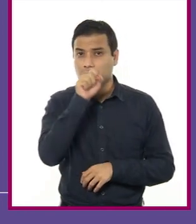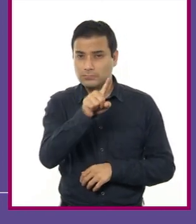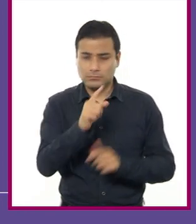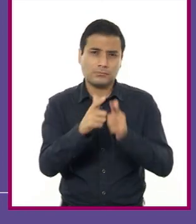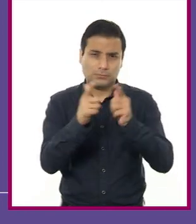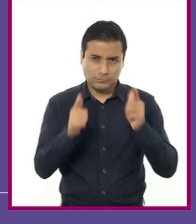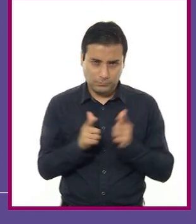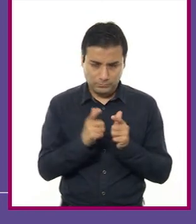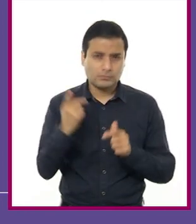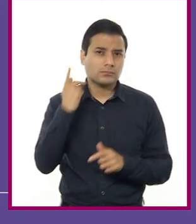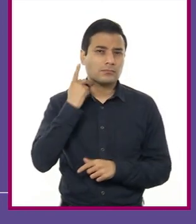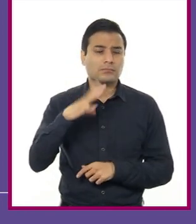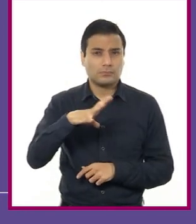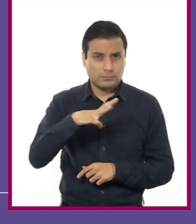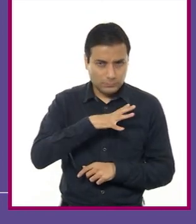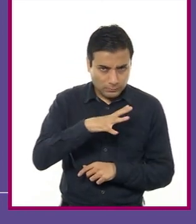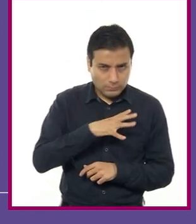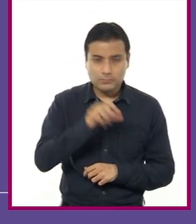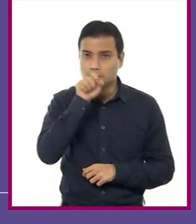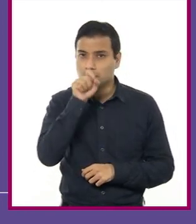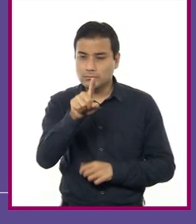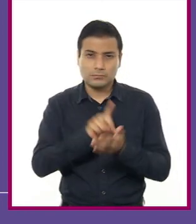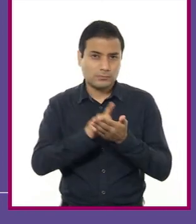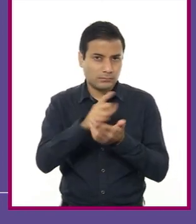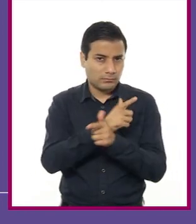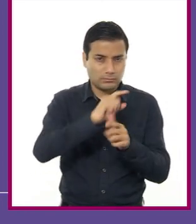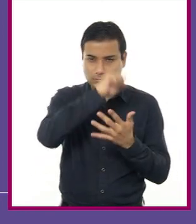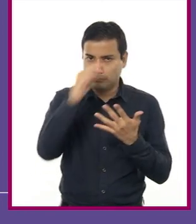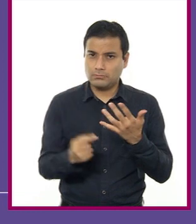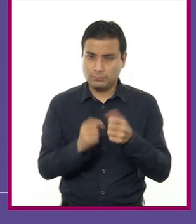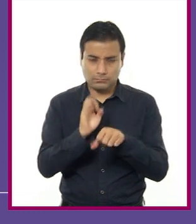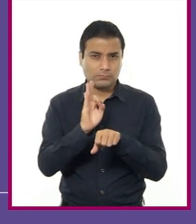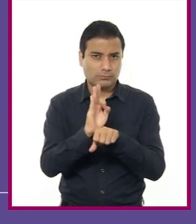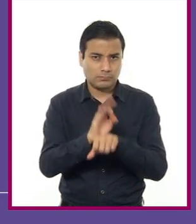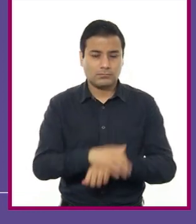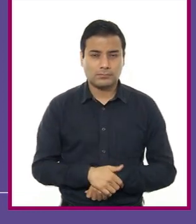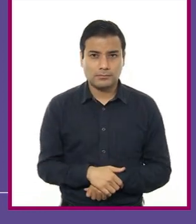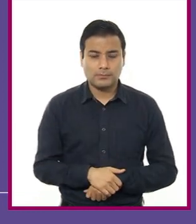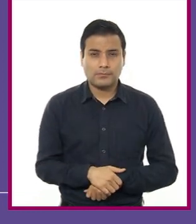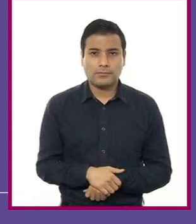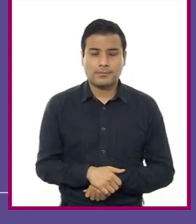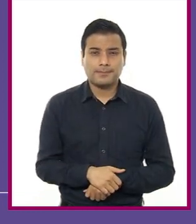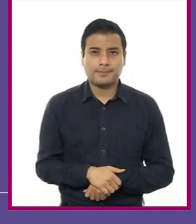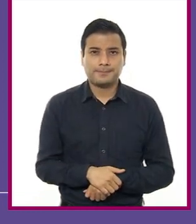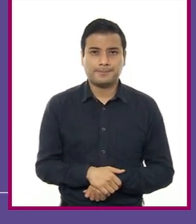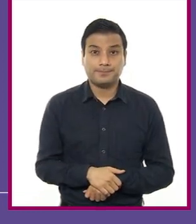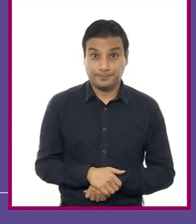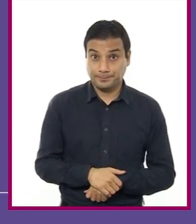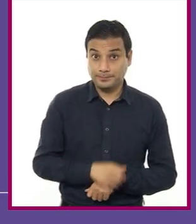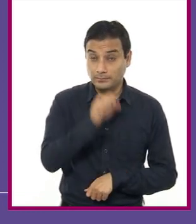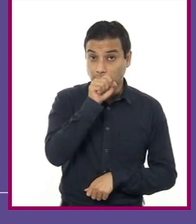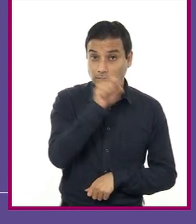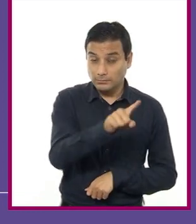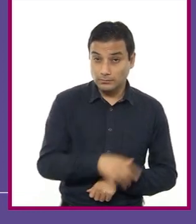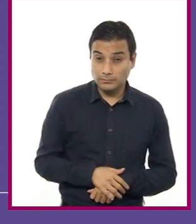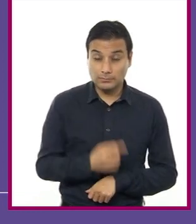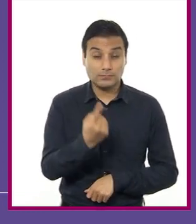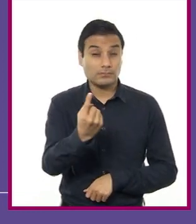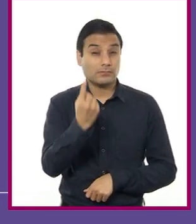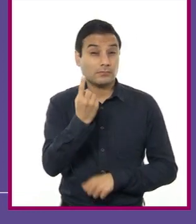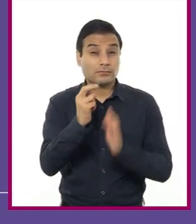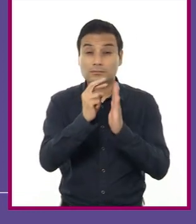partidos políticos y garantiza los derechos y libertades de la ciudadanía. Además, un principio básico